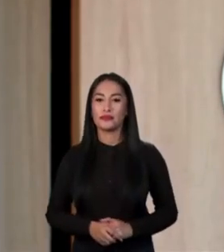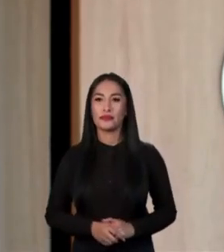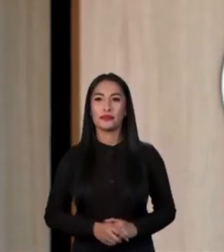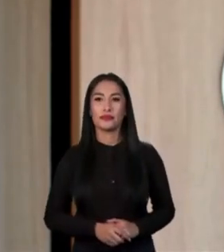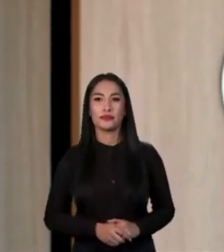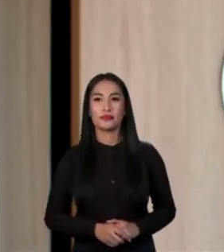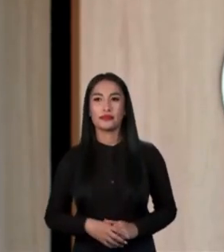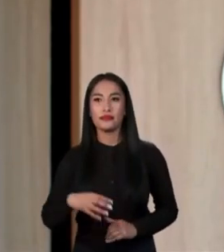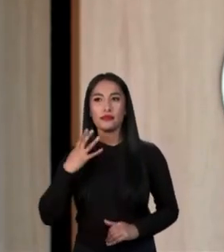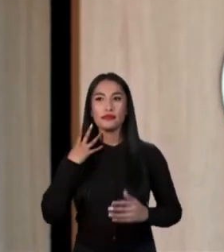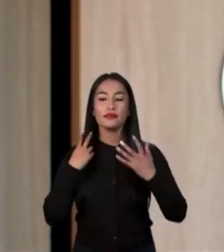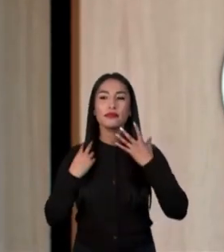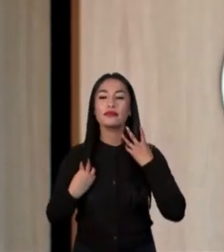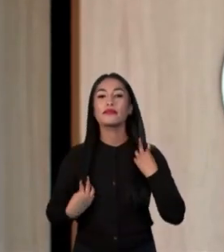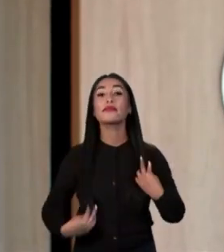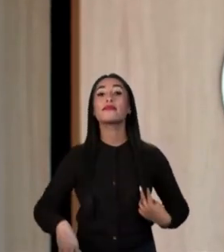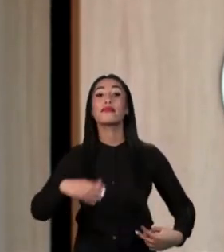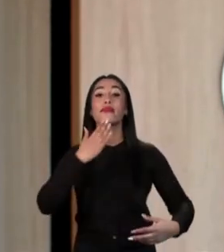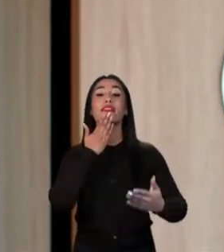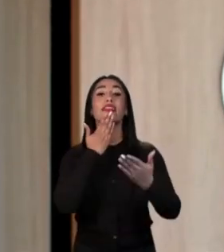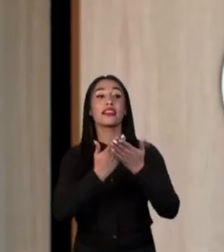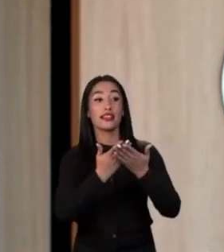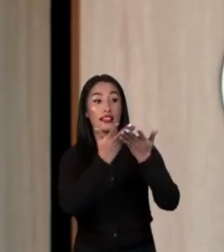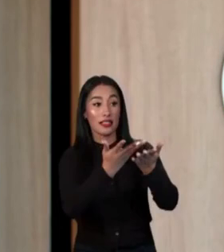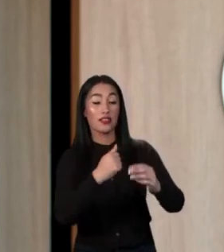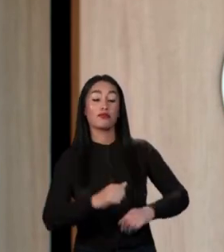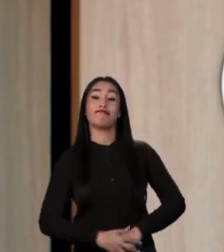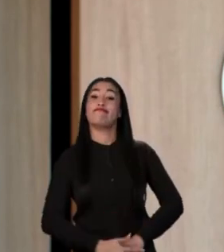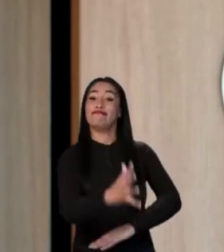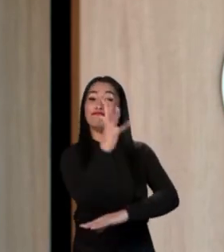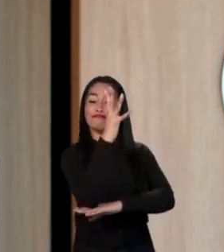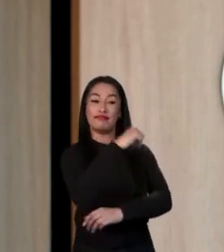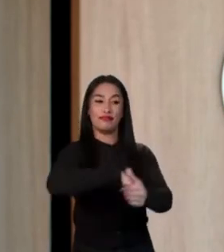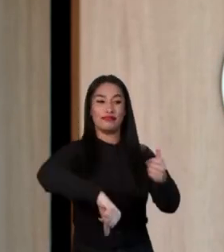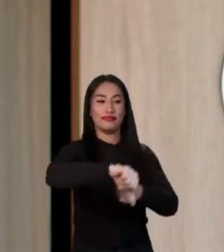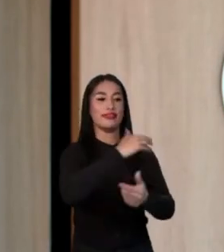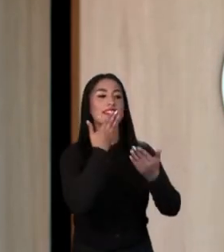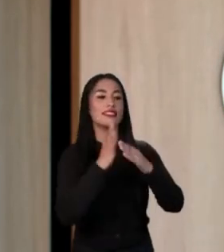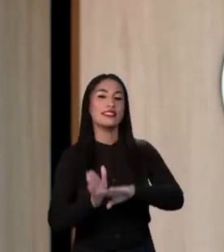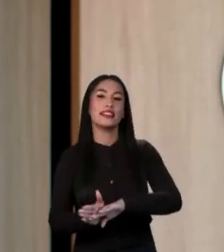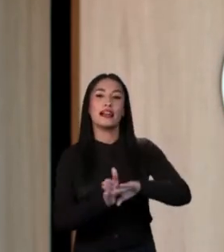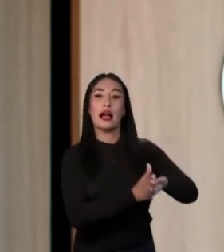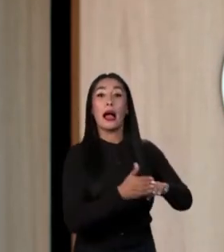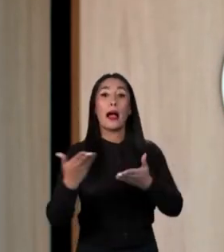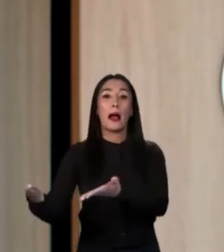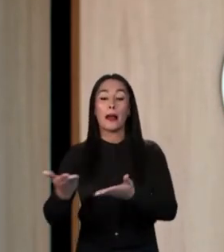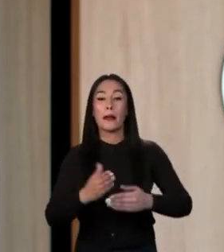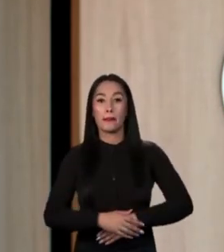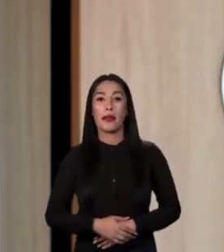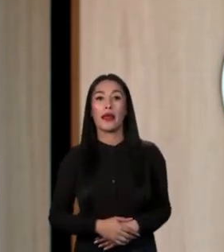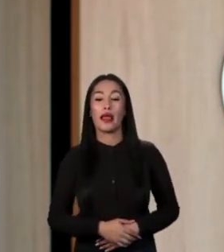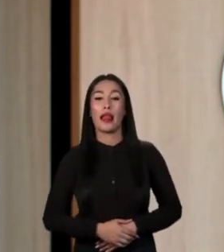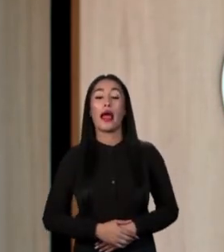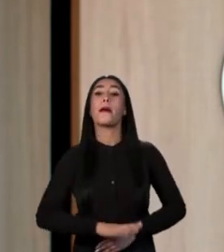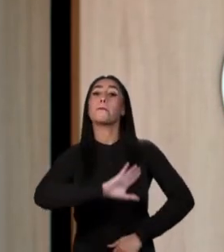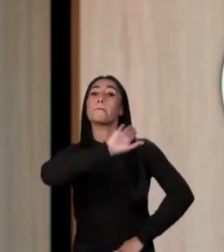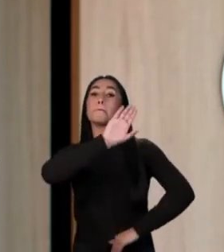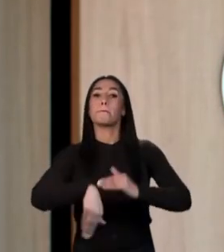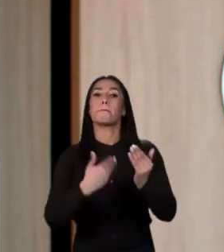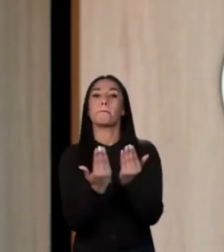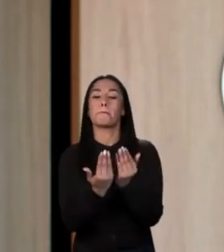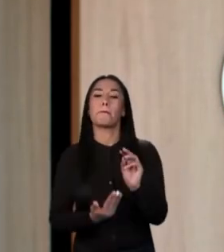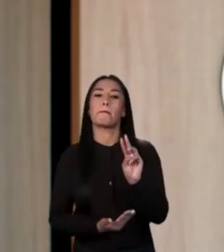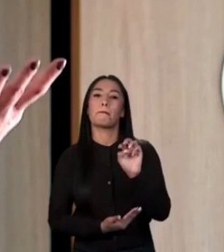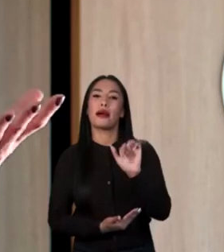muchísimas gracias a nuestros conferencistas le damos la más cordial bienvenida a la señora ministra de educación maría